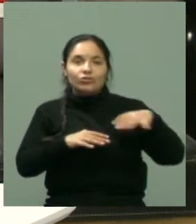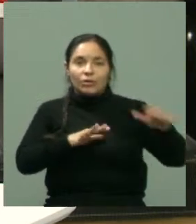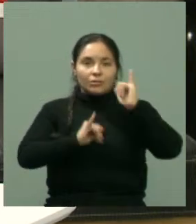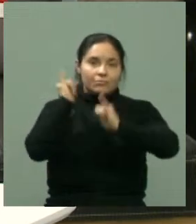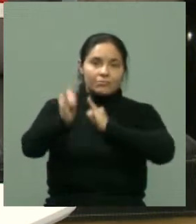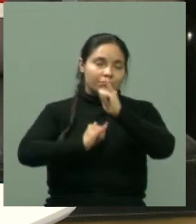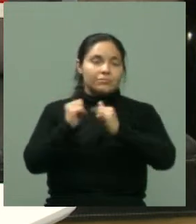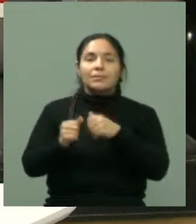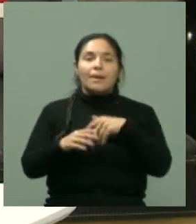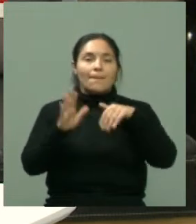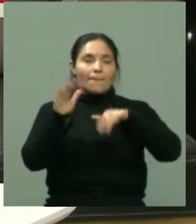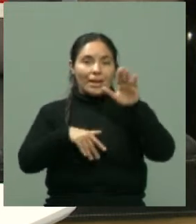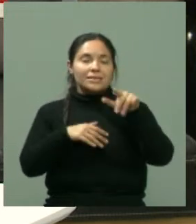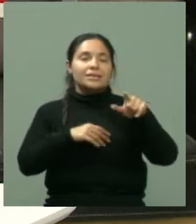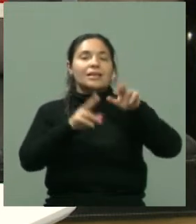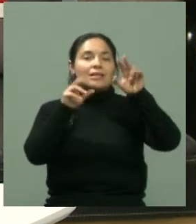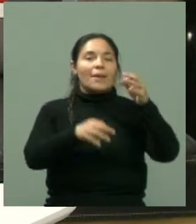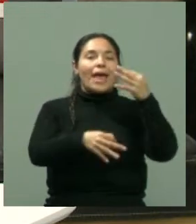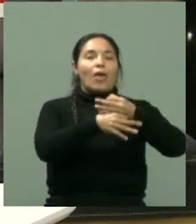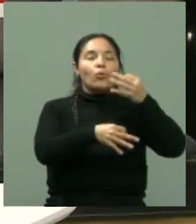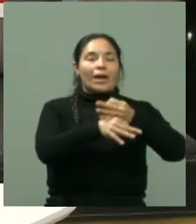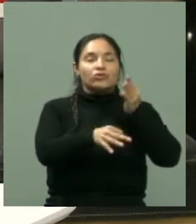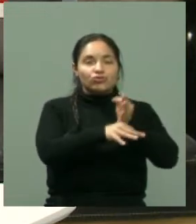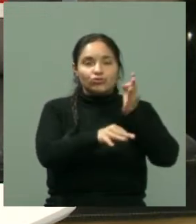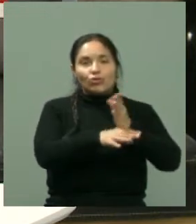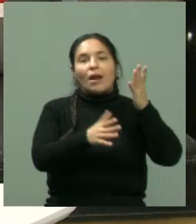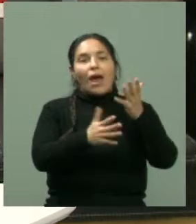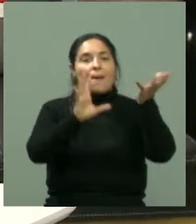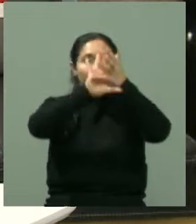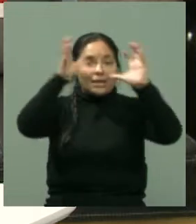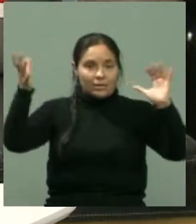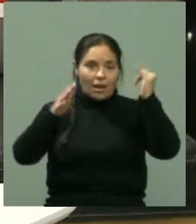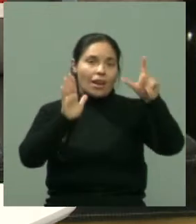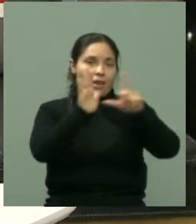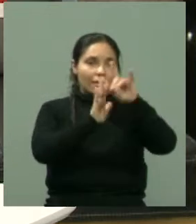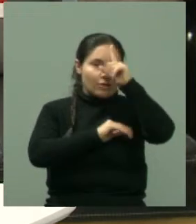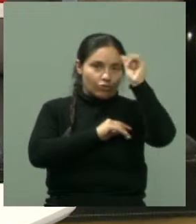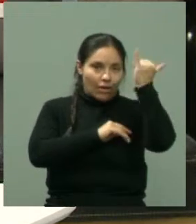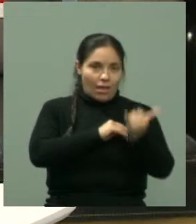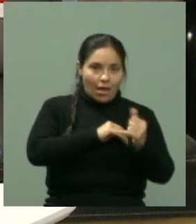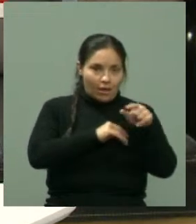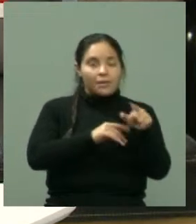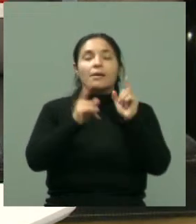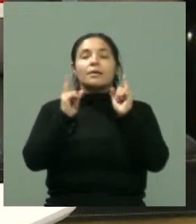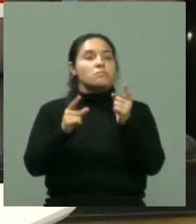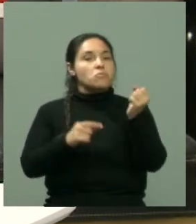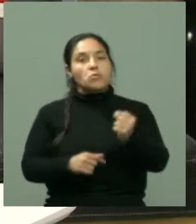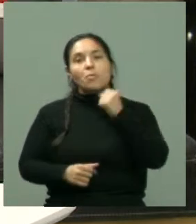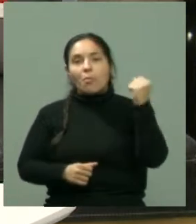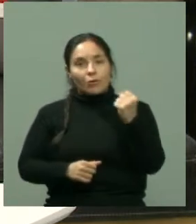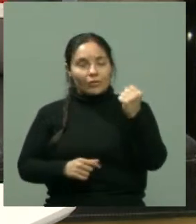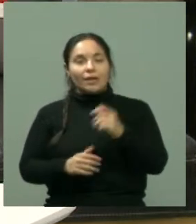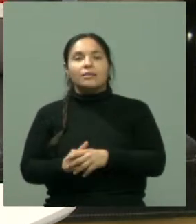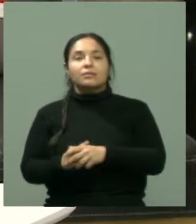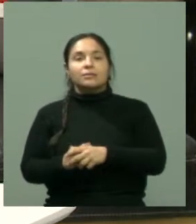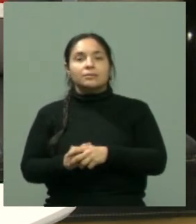educación ambiental. Hay una ley que lo rige, que es Educación Ambiental Integral a nivel nacional, y es importante empezar a incentivar a